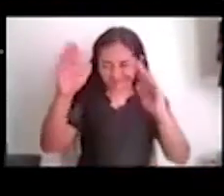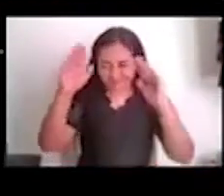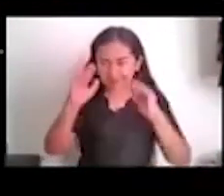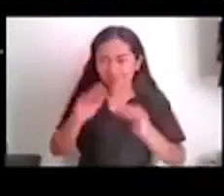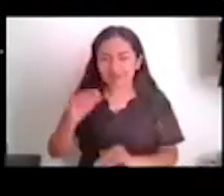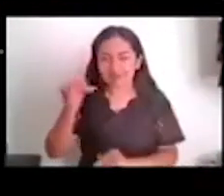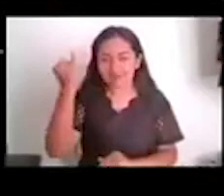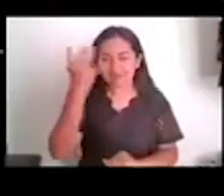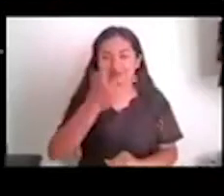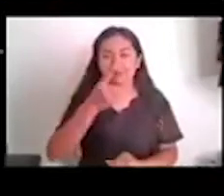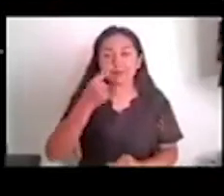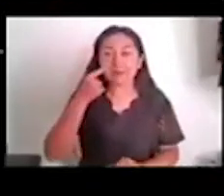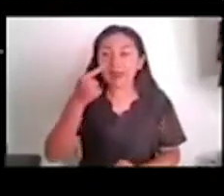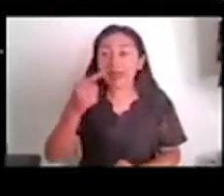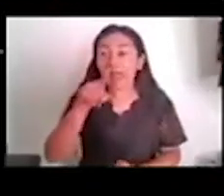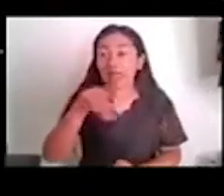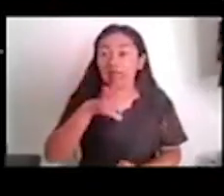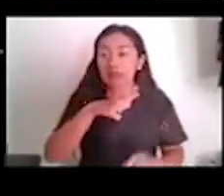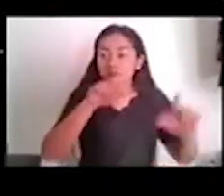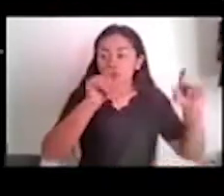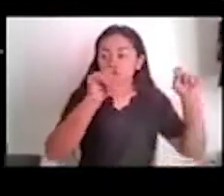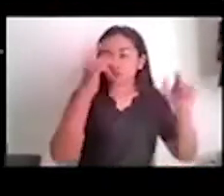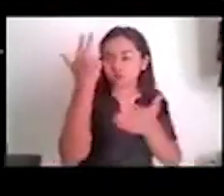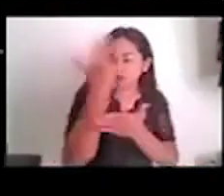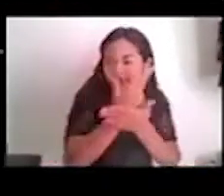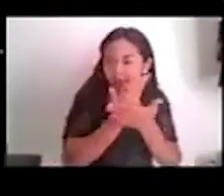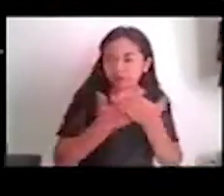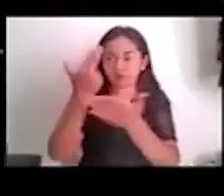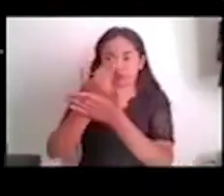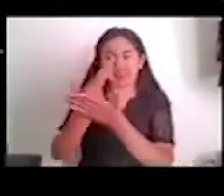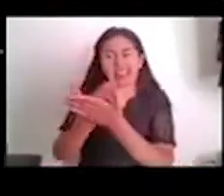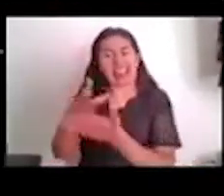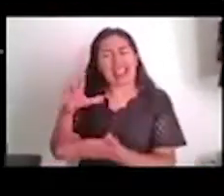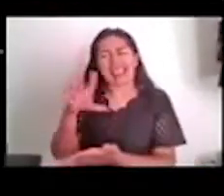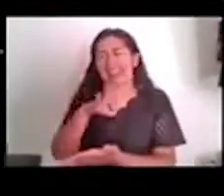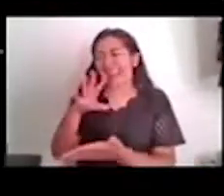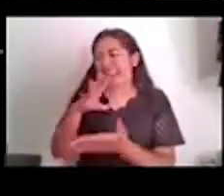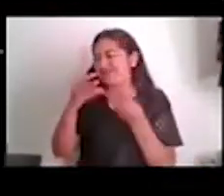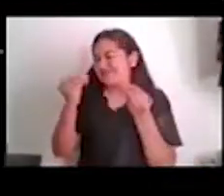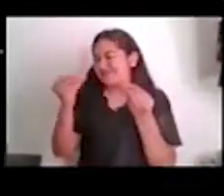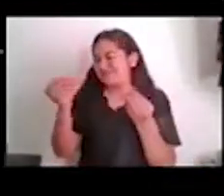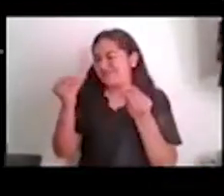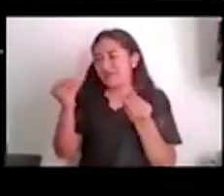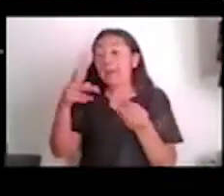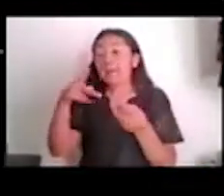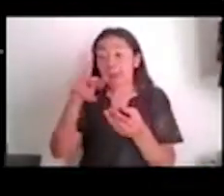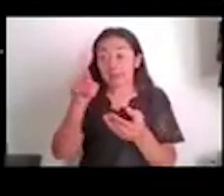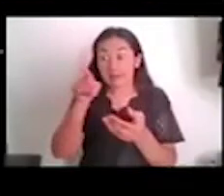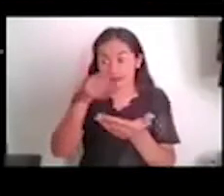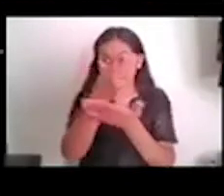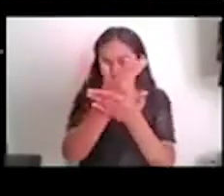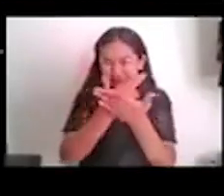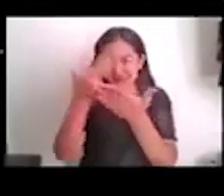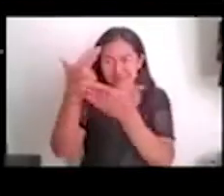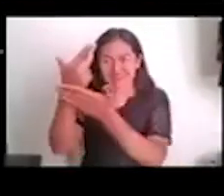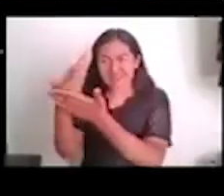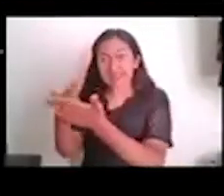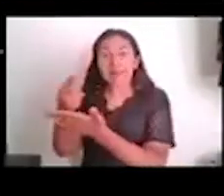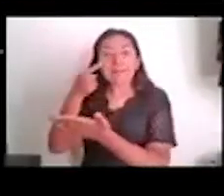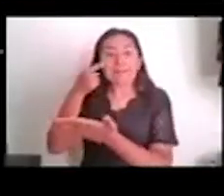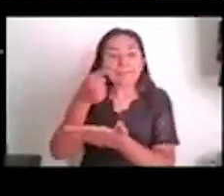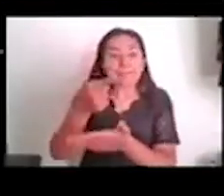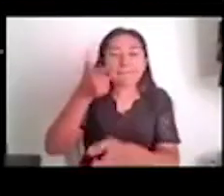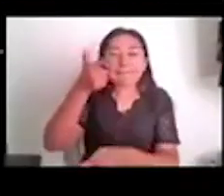Esta es una de las láminas, hay muchísimas láminas que ilustran que las guerras y